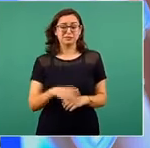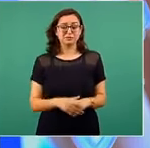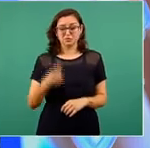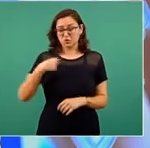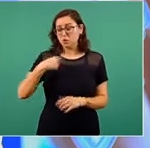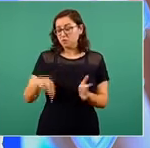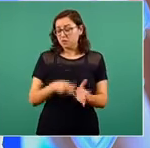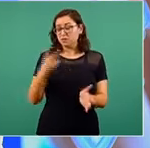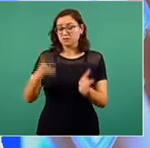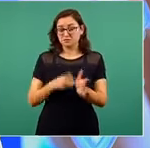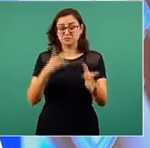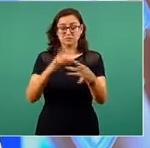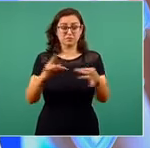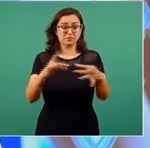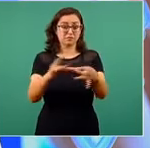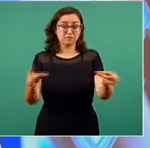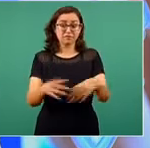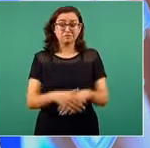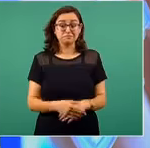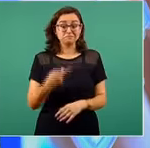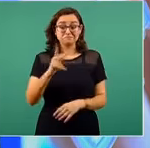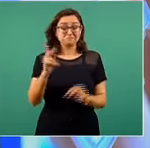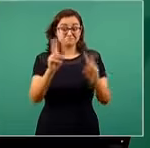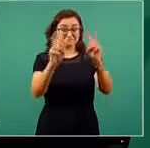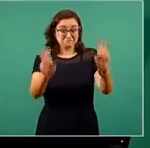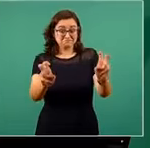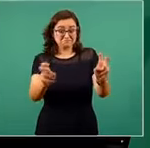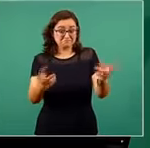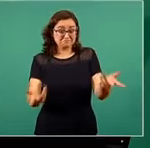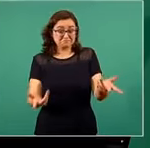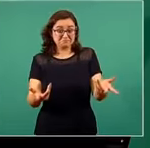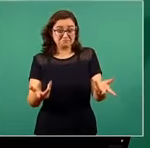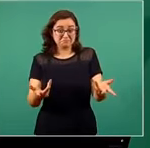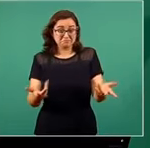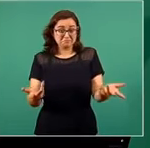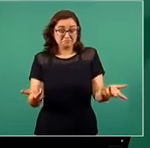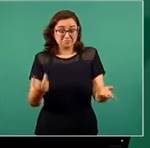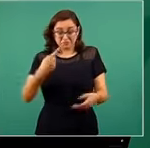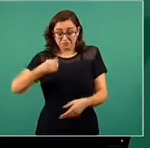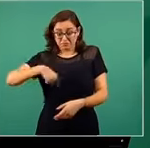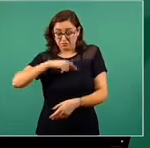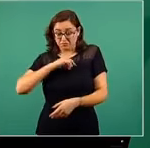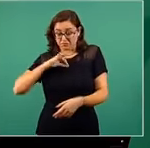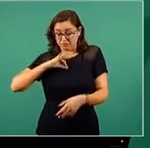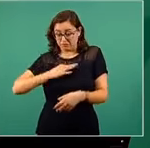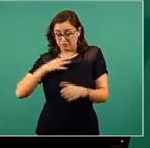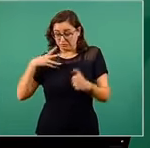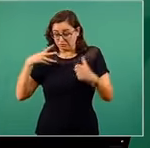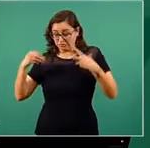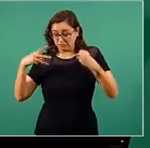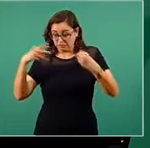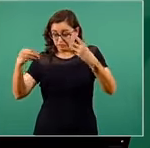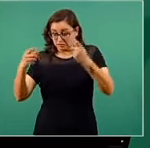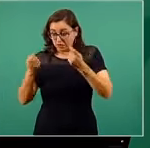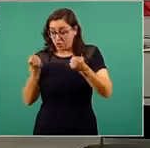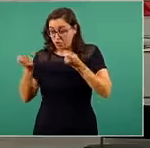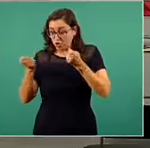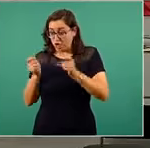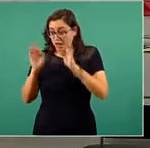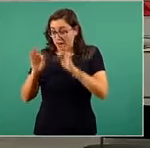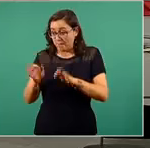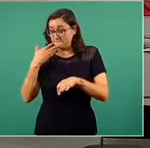epidemia. No es de nuestro interés controlar una epidemia para producir un resultado político.